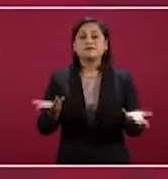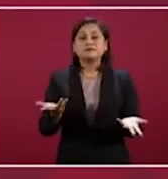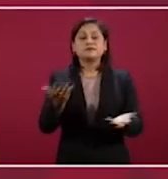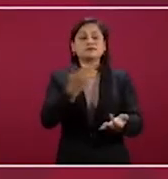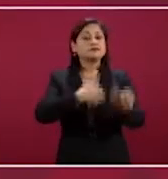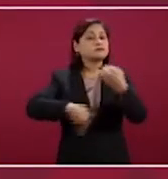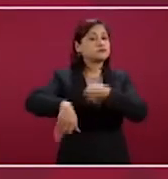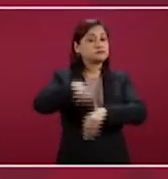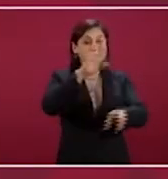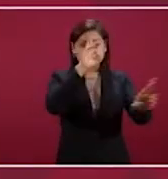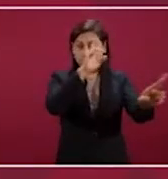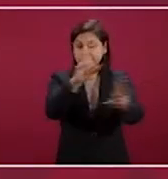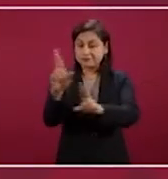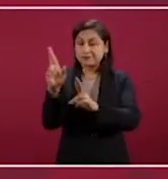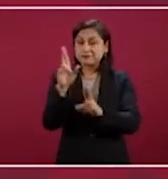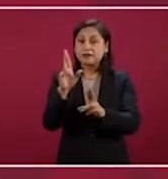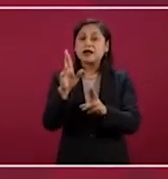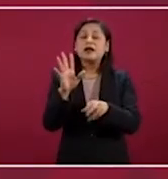no haya